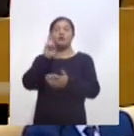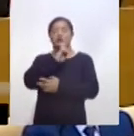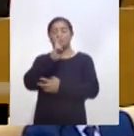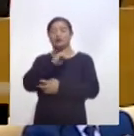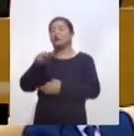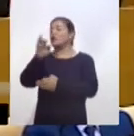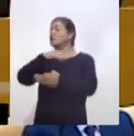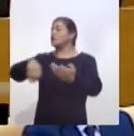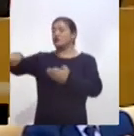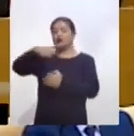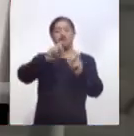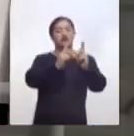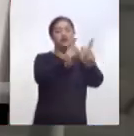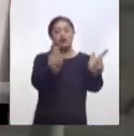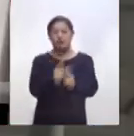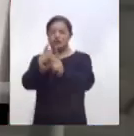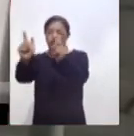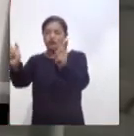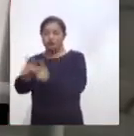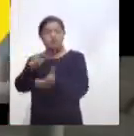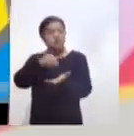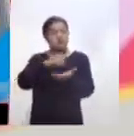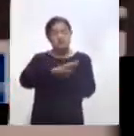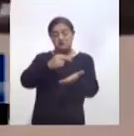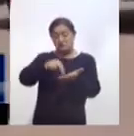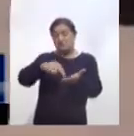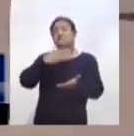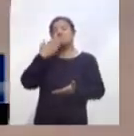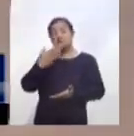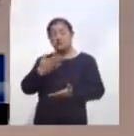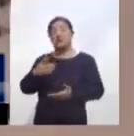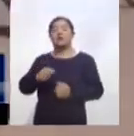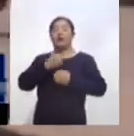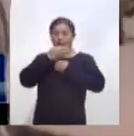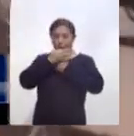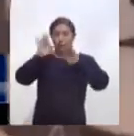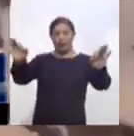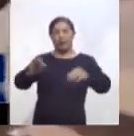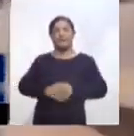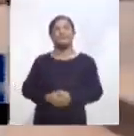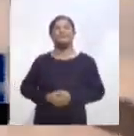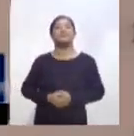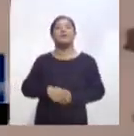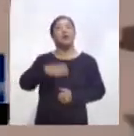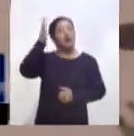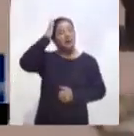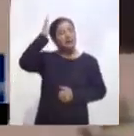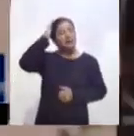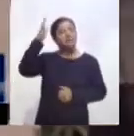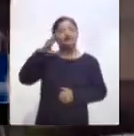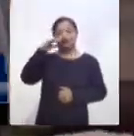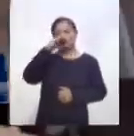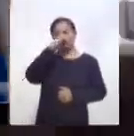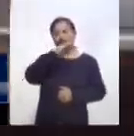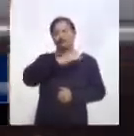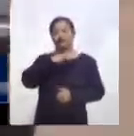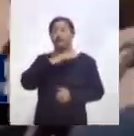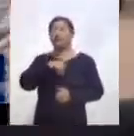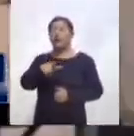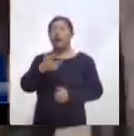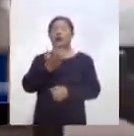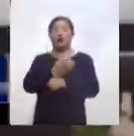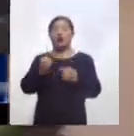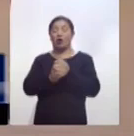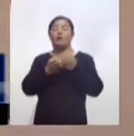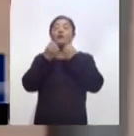ambas cámaras legislativas y difundido este miércoles. El Ministerio de Salud de Uganda informó sobre las donaciones de materiales de primera necesidad,